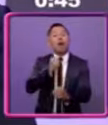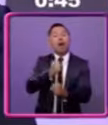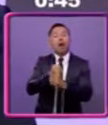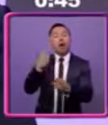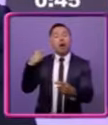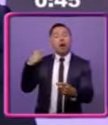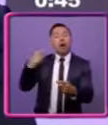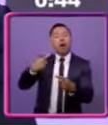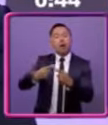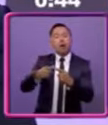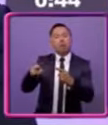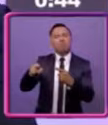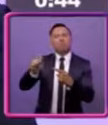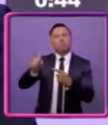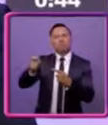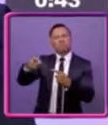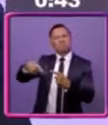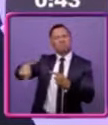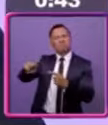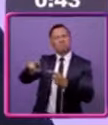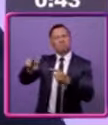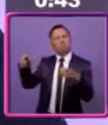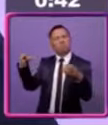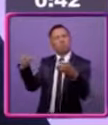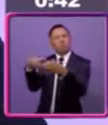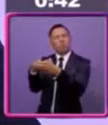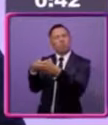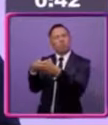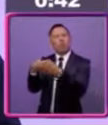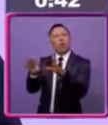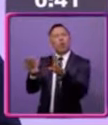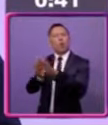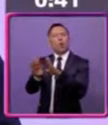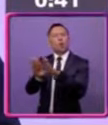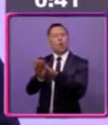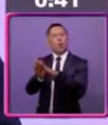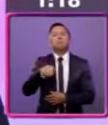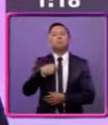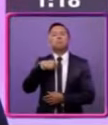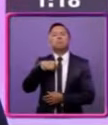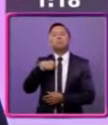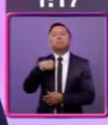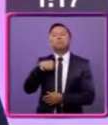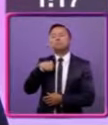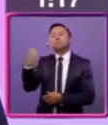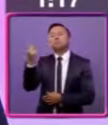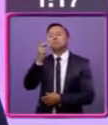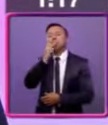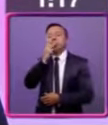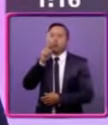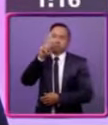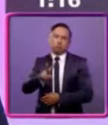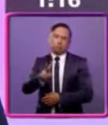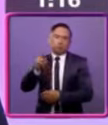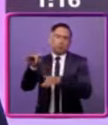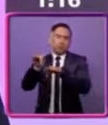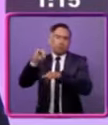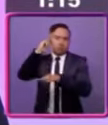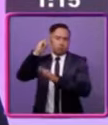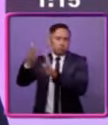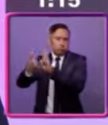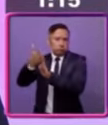pone cambiado nada nada pero no ha cambiado ni el estilo del debate ni los modelos que por qué por qué